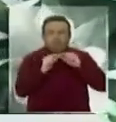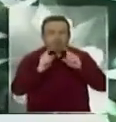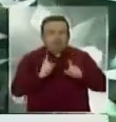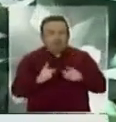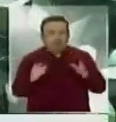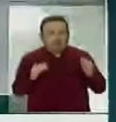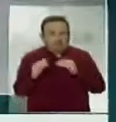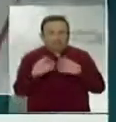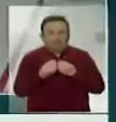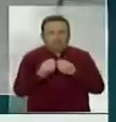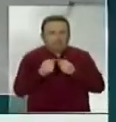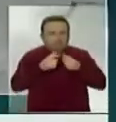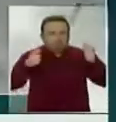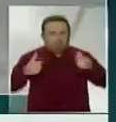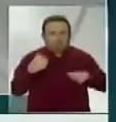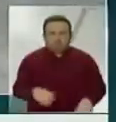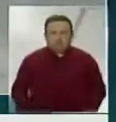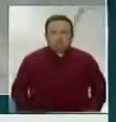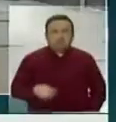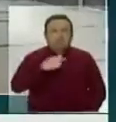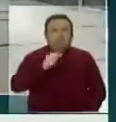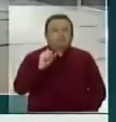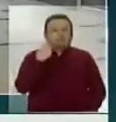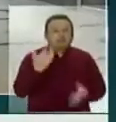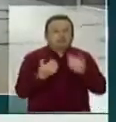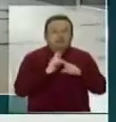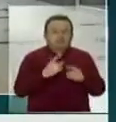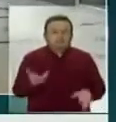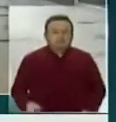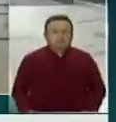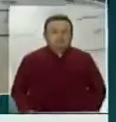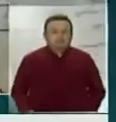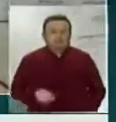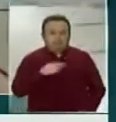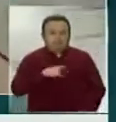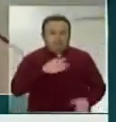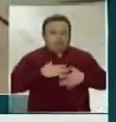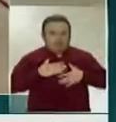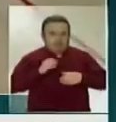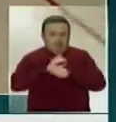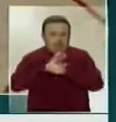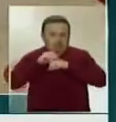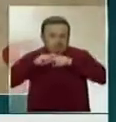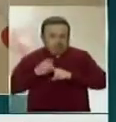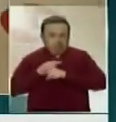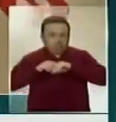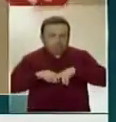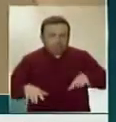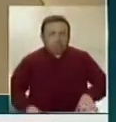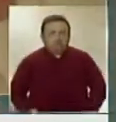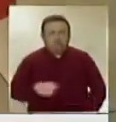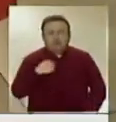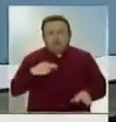ser, pero no tanto las tiendas ni esas cosas porque no son de primera necesidad. porque hay que tener temor al rebrote. Hasta aquí